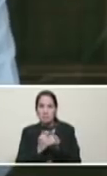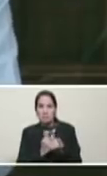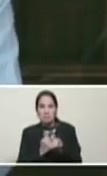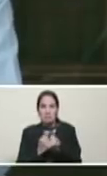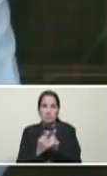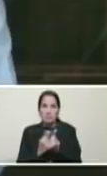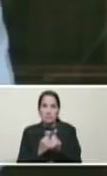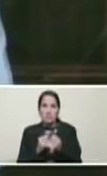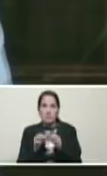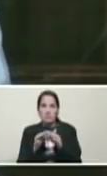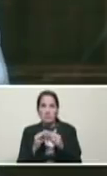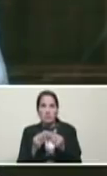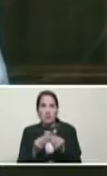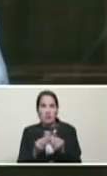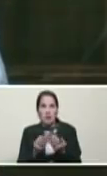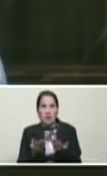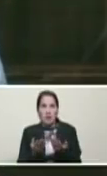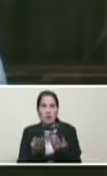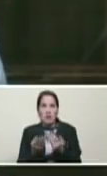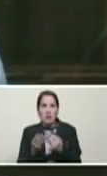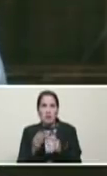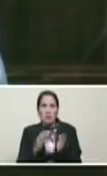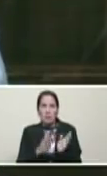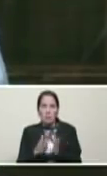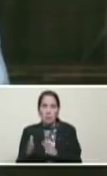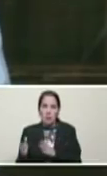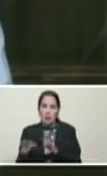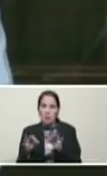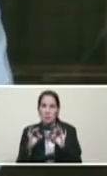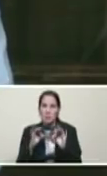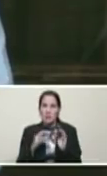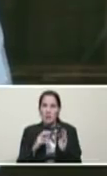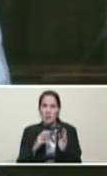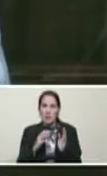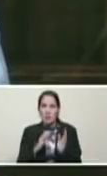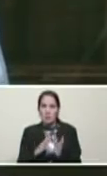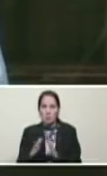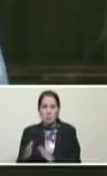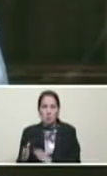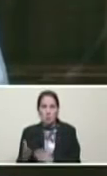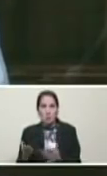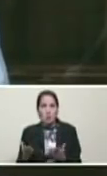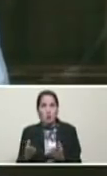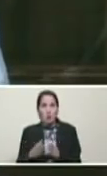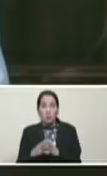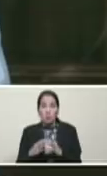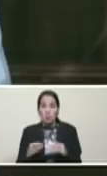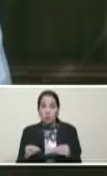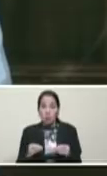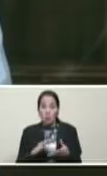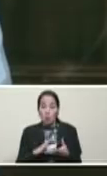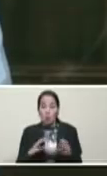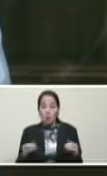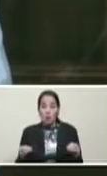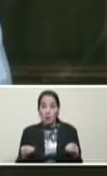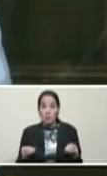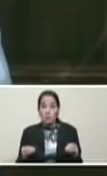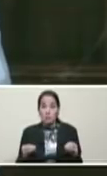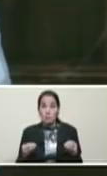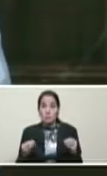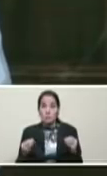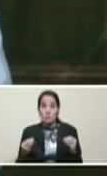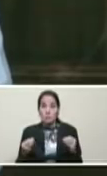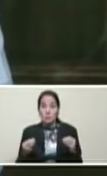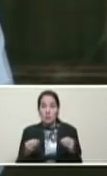los planes especiales de producción que nos permitan incorporar todos los claves los